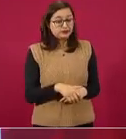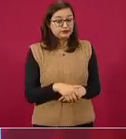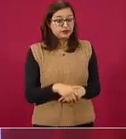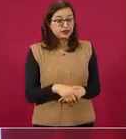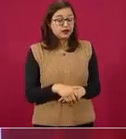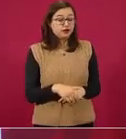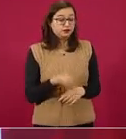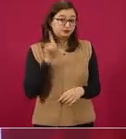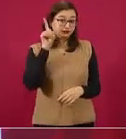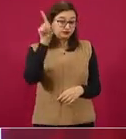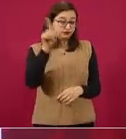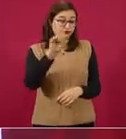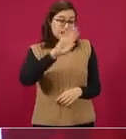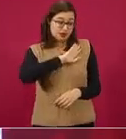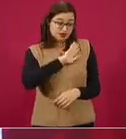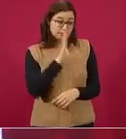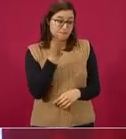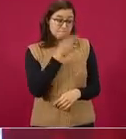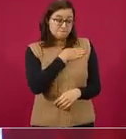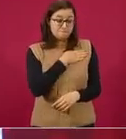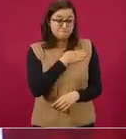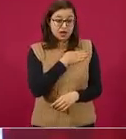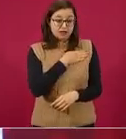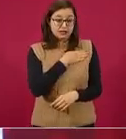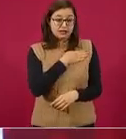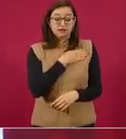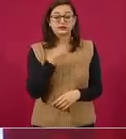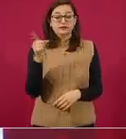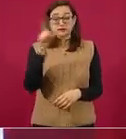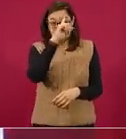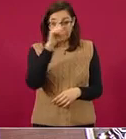estábamos en Madrid en un acto